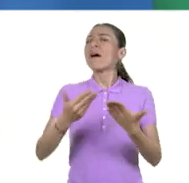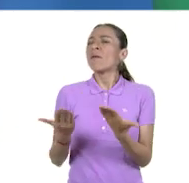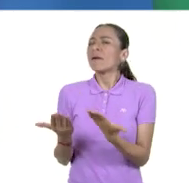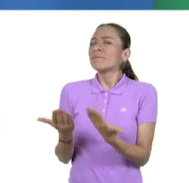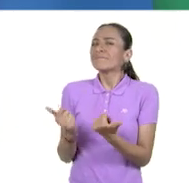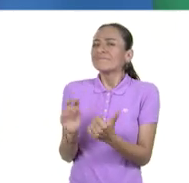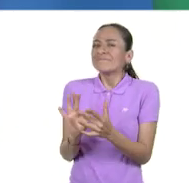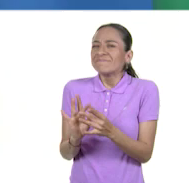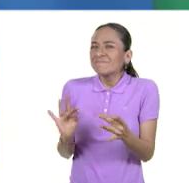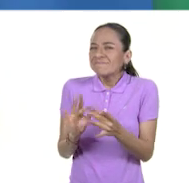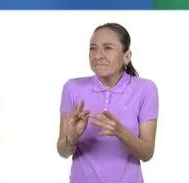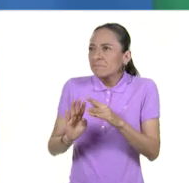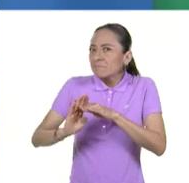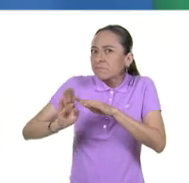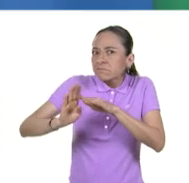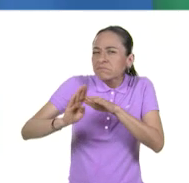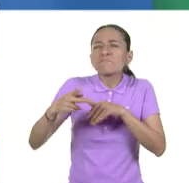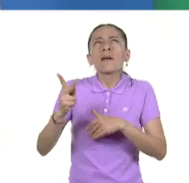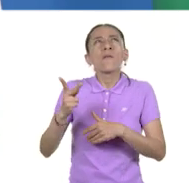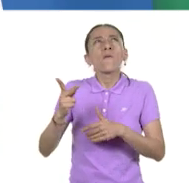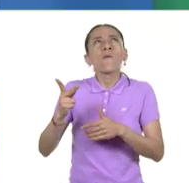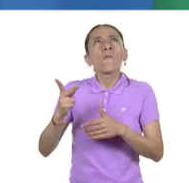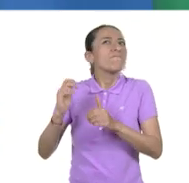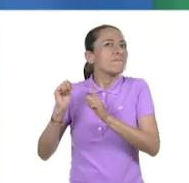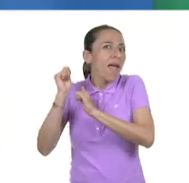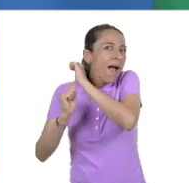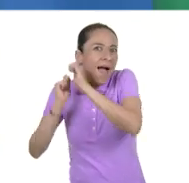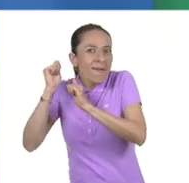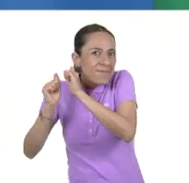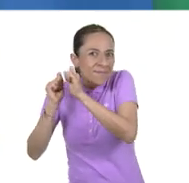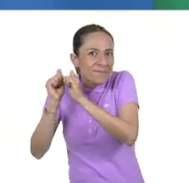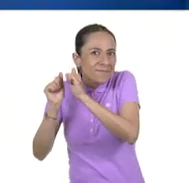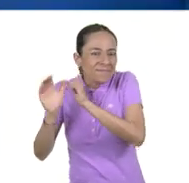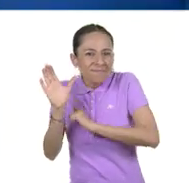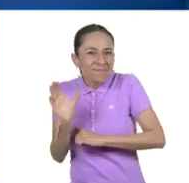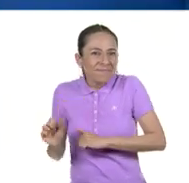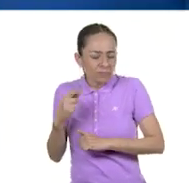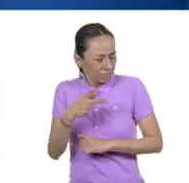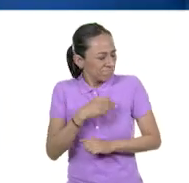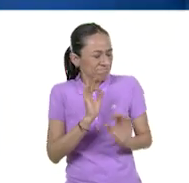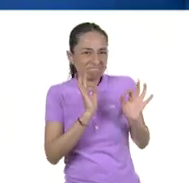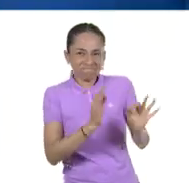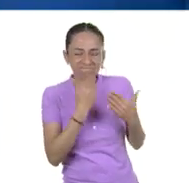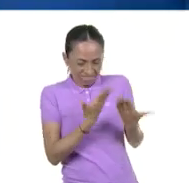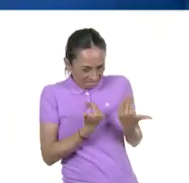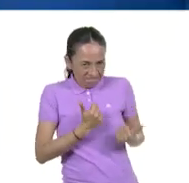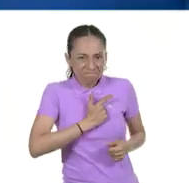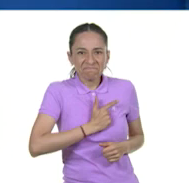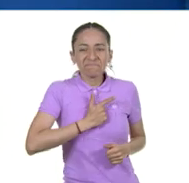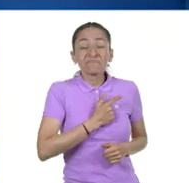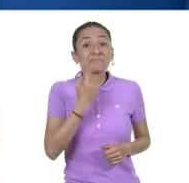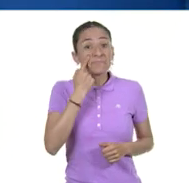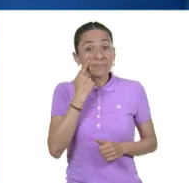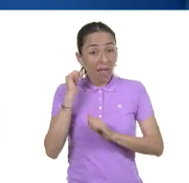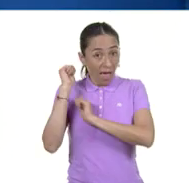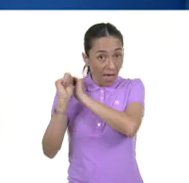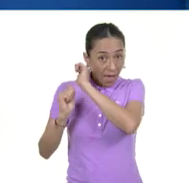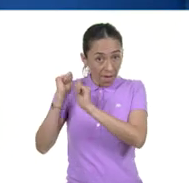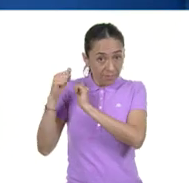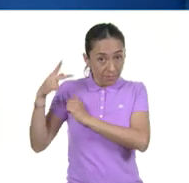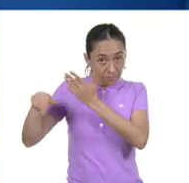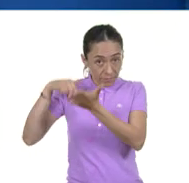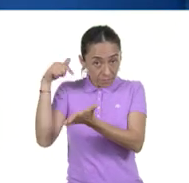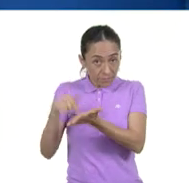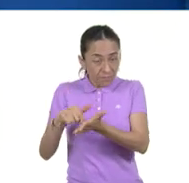flujos migratorios, pero ahora en África? Me parece perfecto. Con todo gusto, Jenny. La migración en África comprende